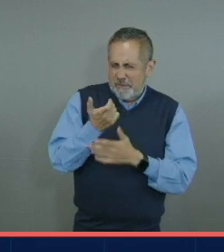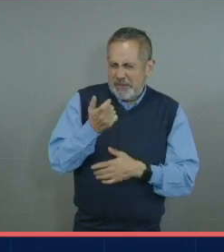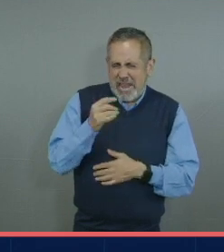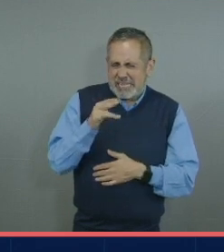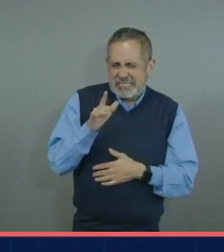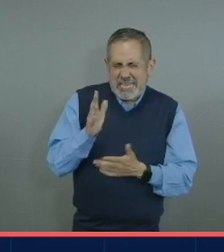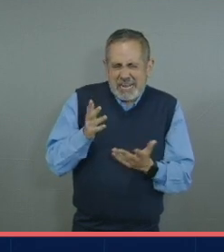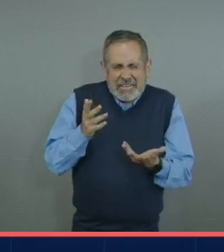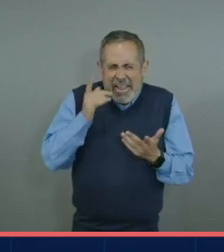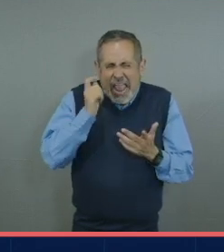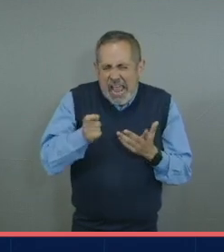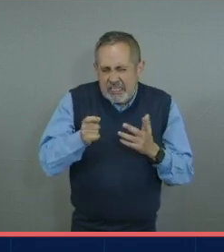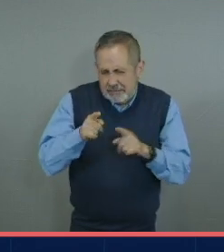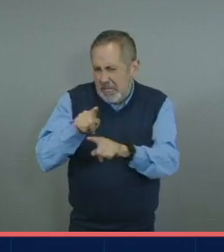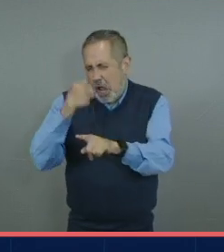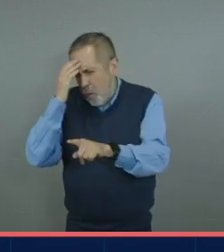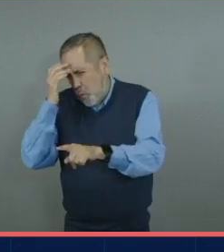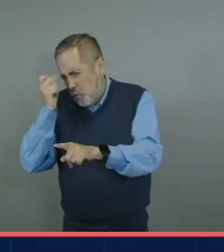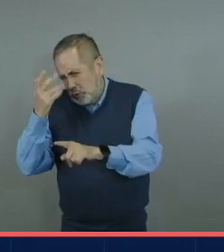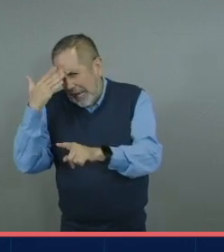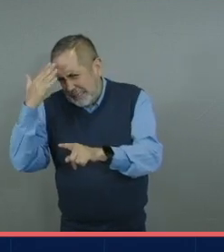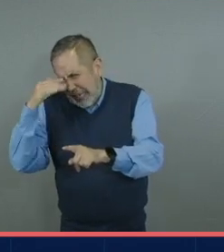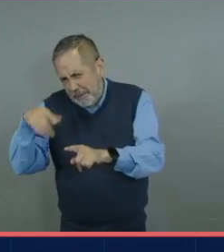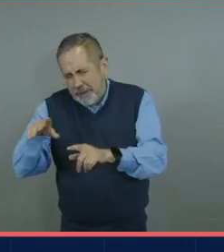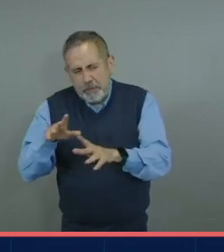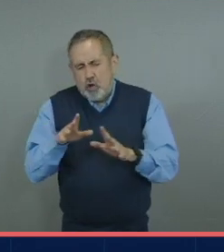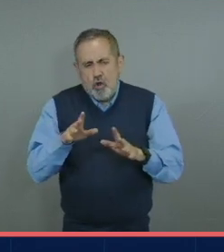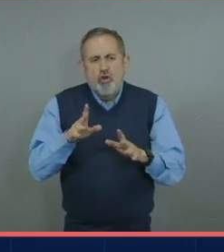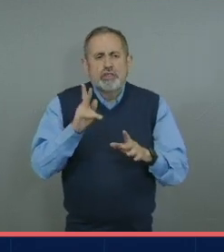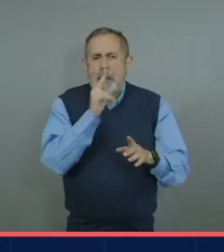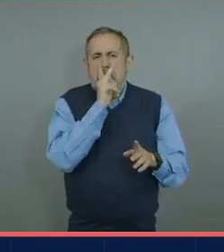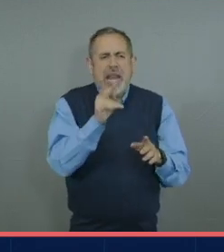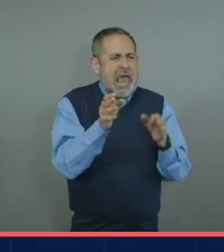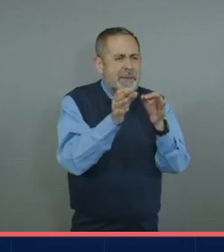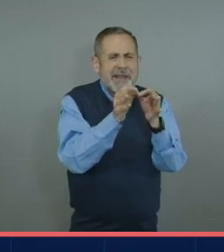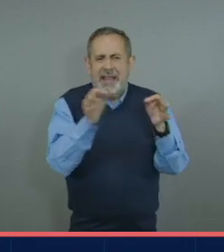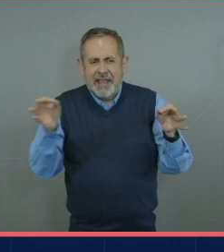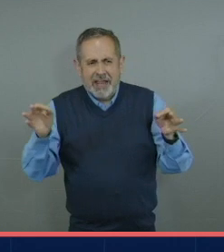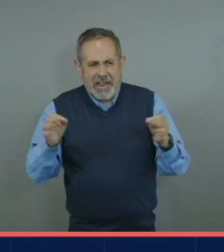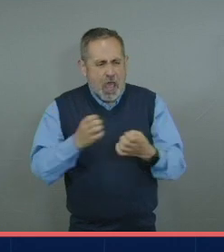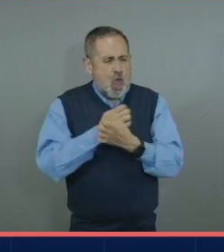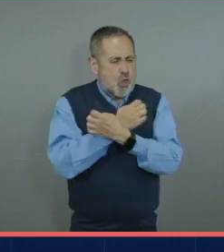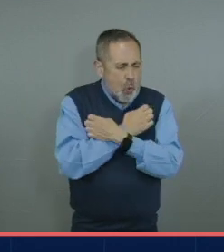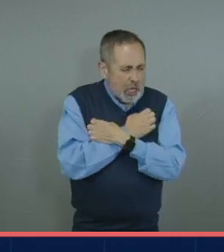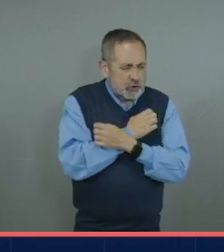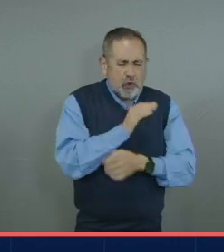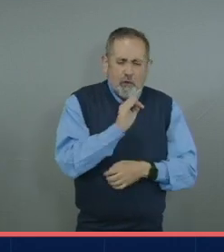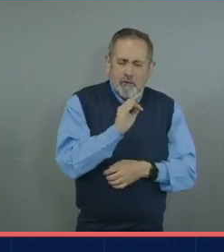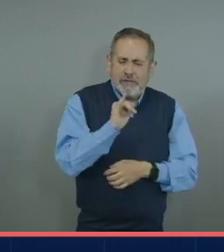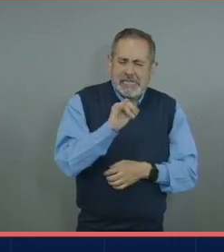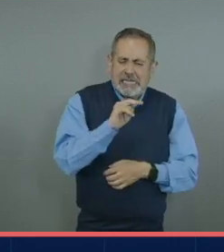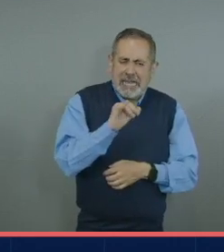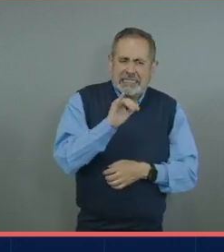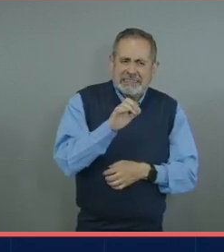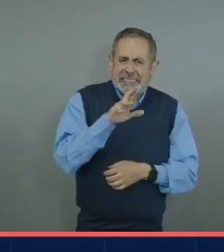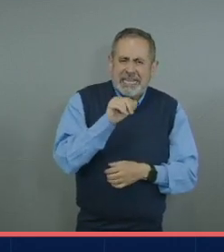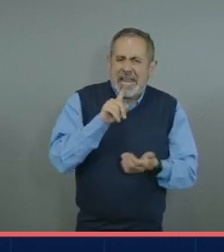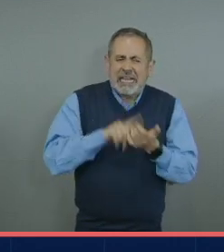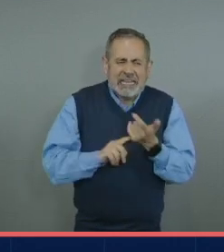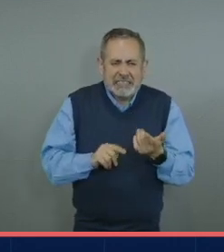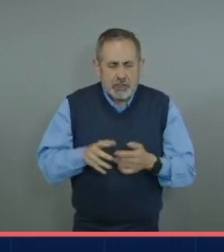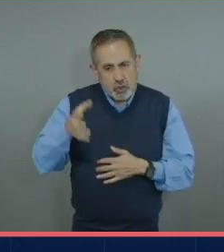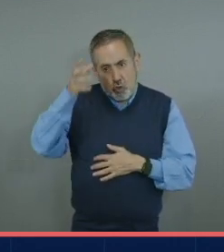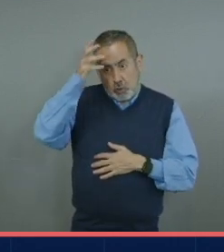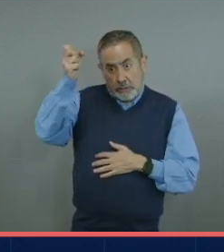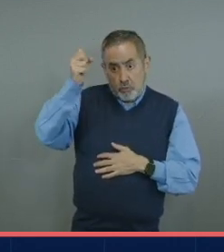algunos conocimientos, pero siempre es importante que empecemos a repasar justamente este tipo de conceptos, porque se nos tiene que quedar muy